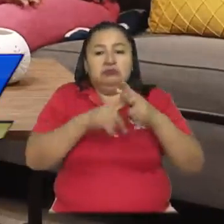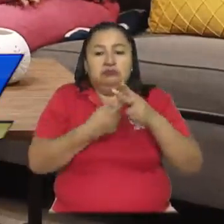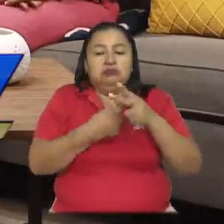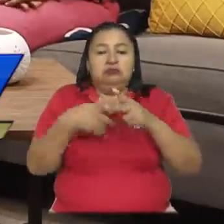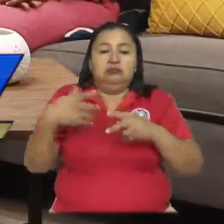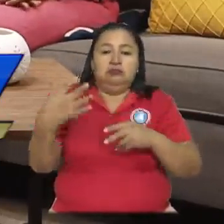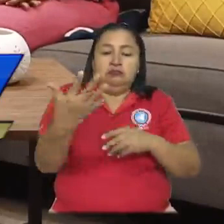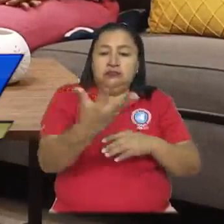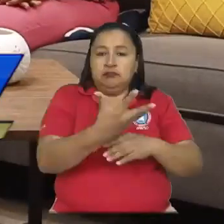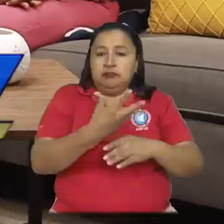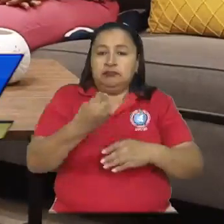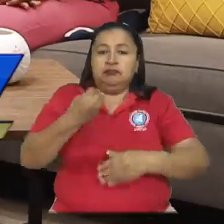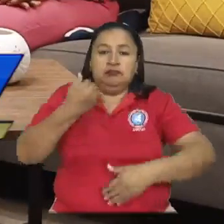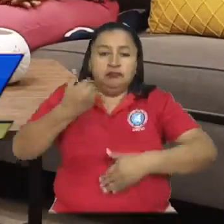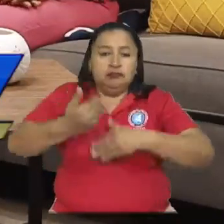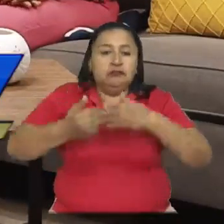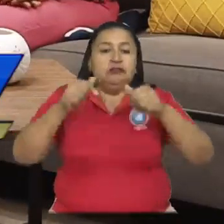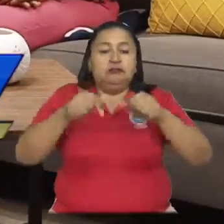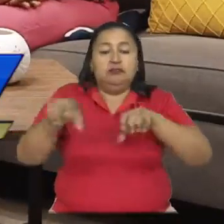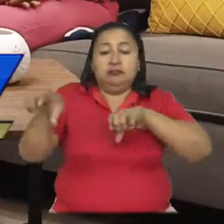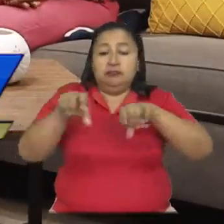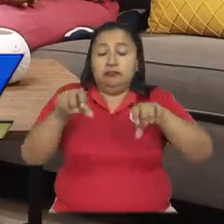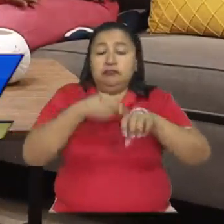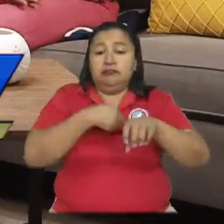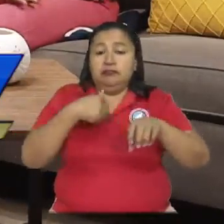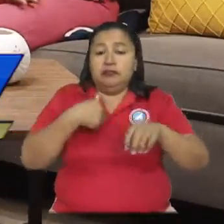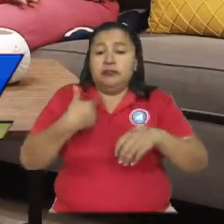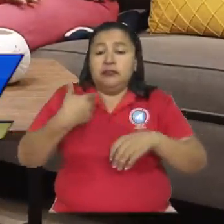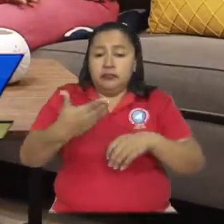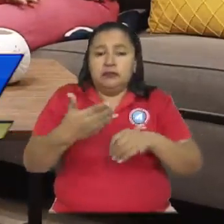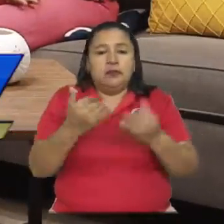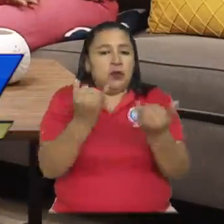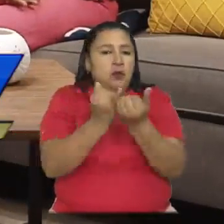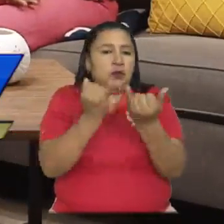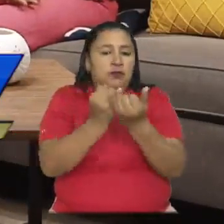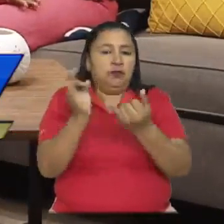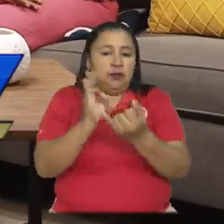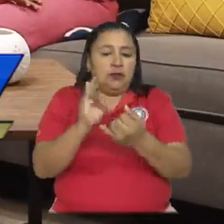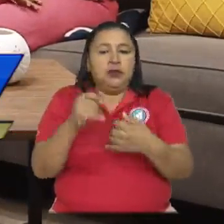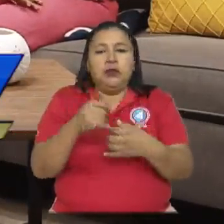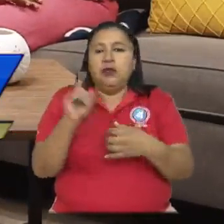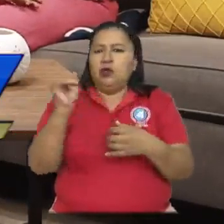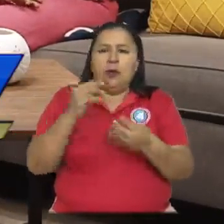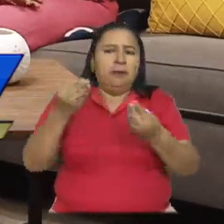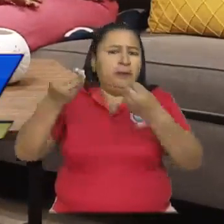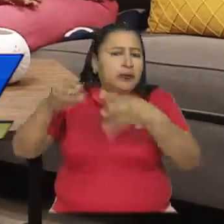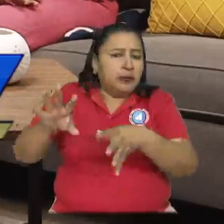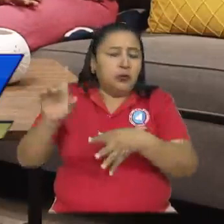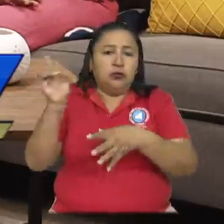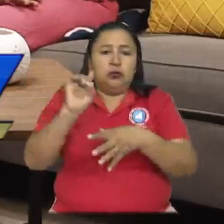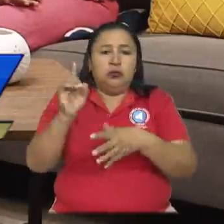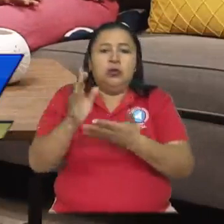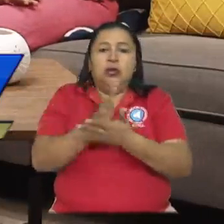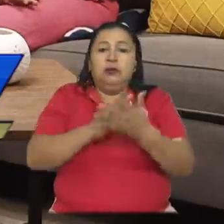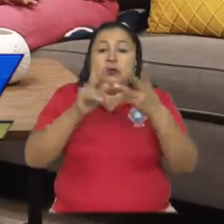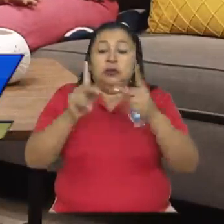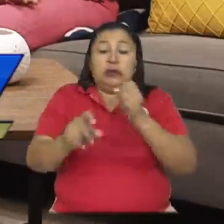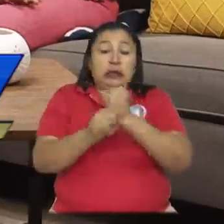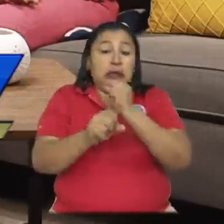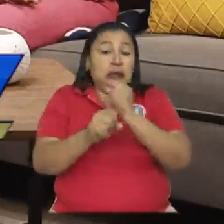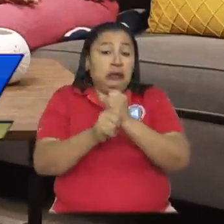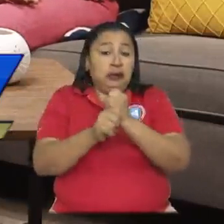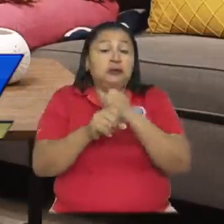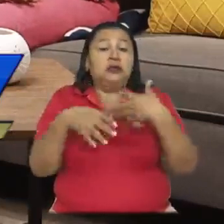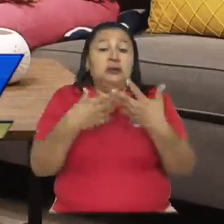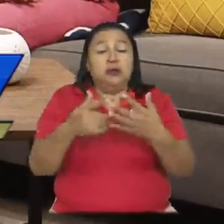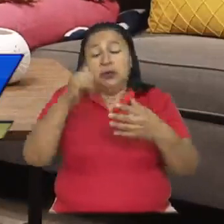todo esas actividades. Igual no dejamos por fuera a los funcionarios también